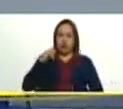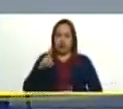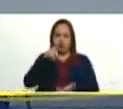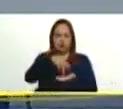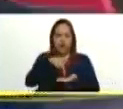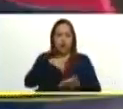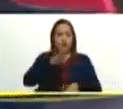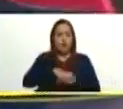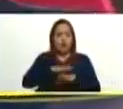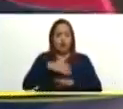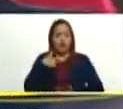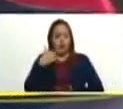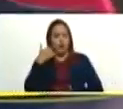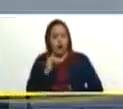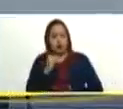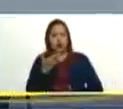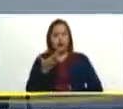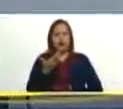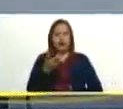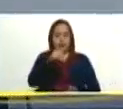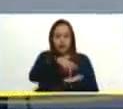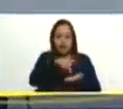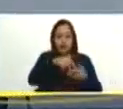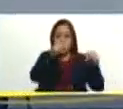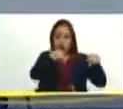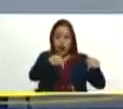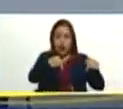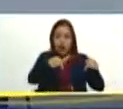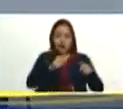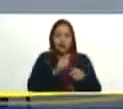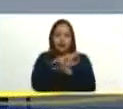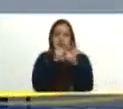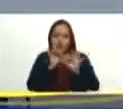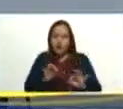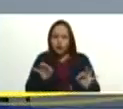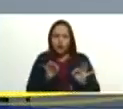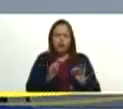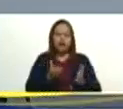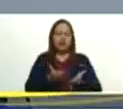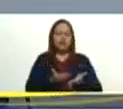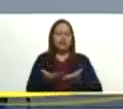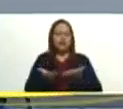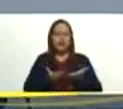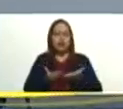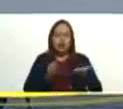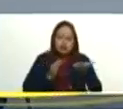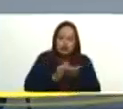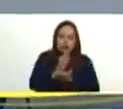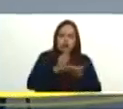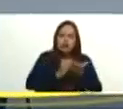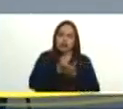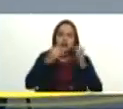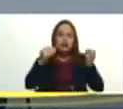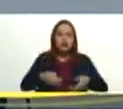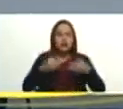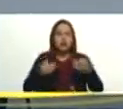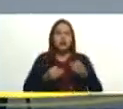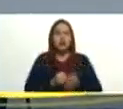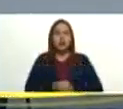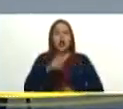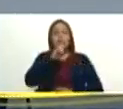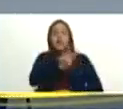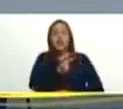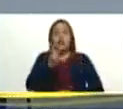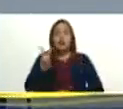Porque yo he estado allí de manera continua allí. 22